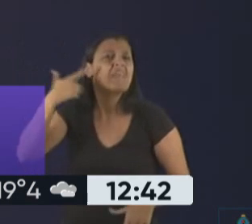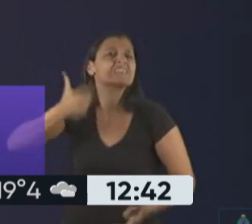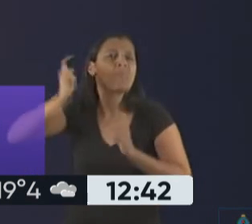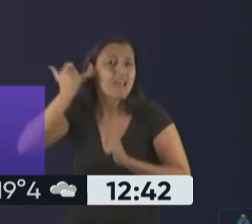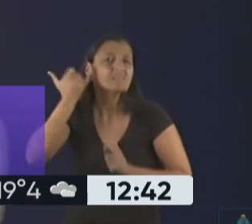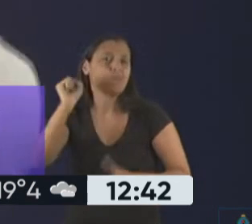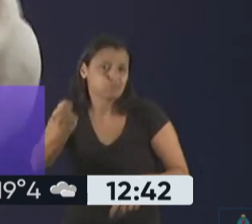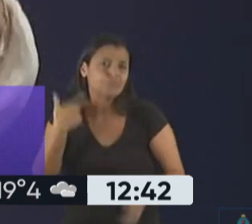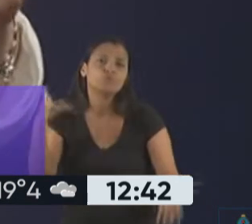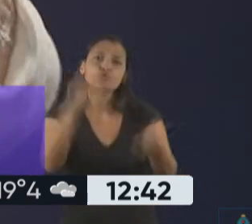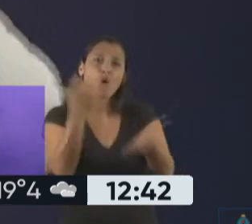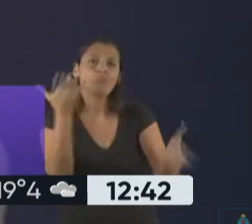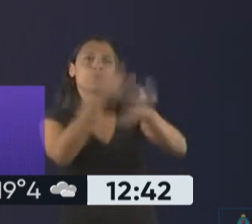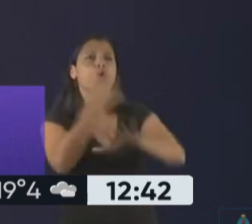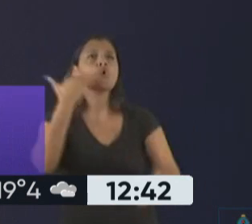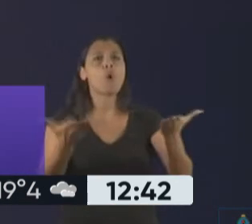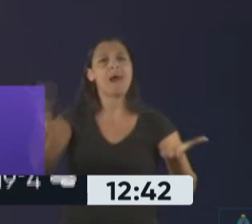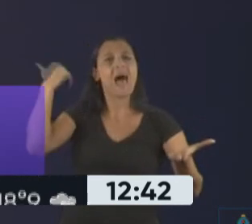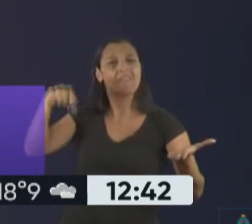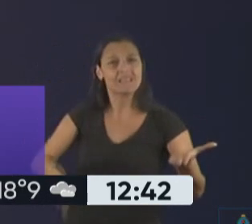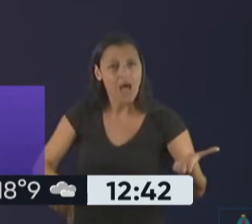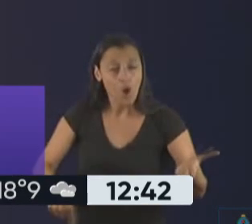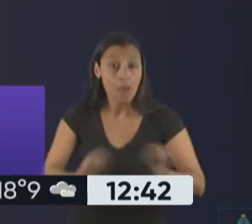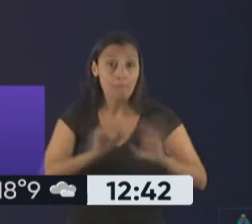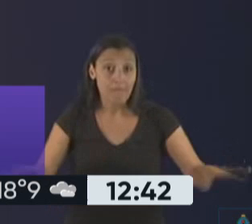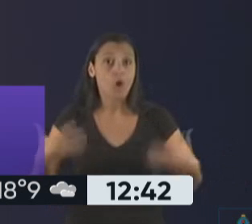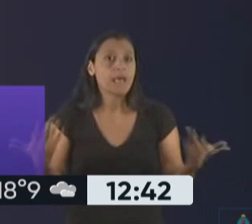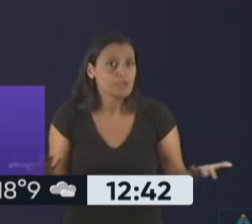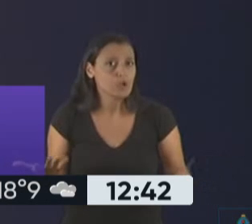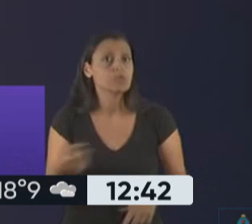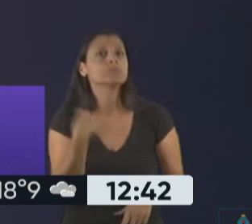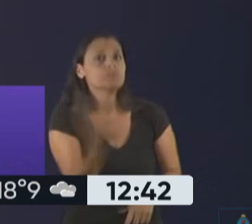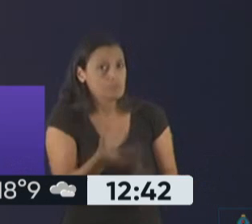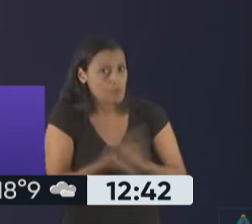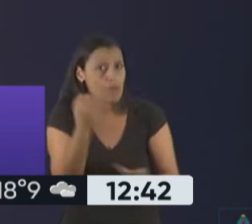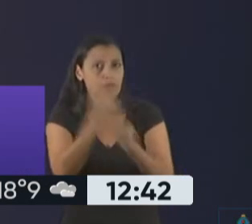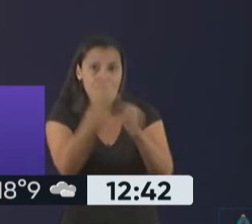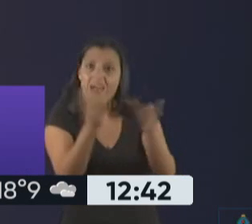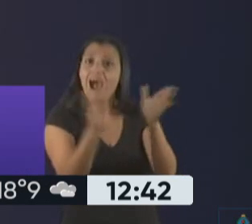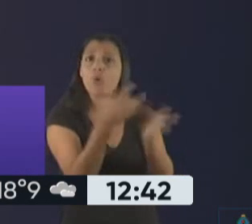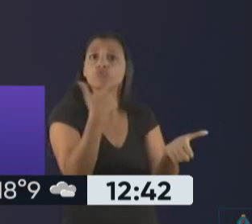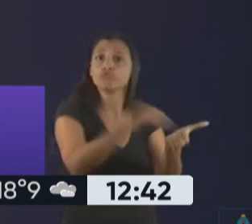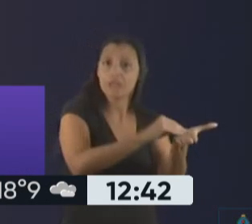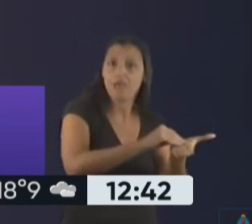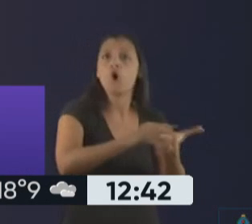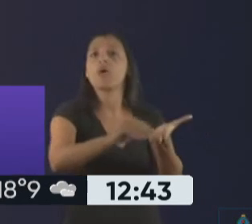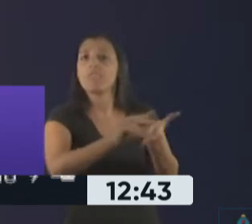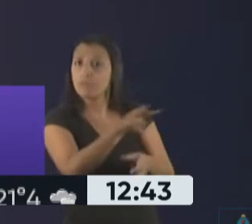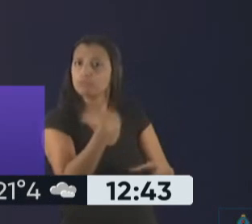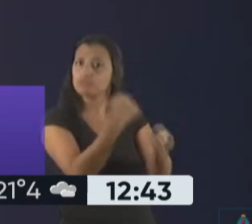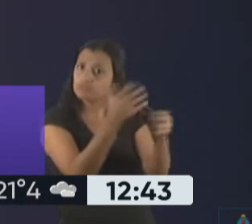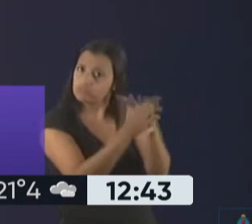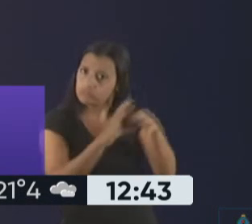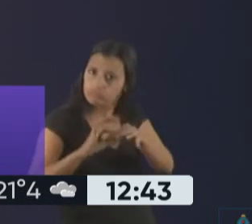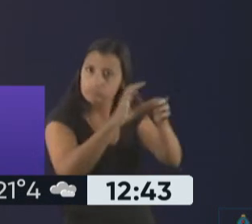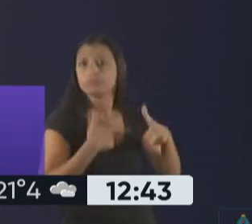inseguridad de su pueblo, cómo era antes y cómo es ahora. Así que vamos a trabajar con todos los senadores y con todos los diputados y le vamos